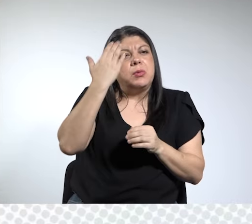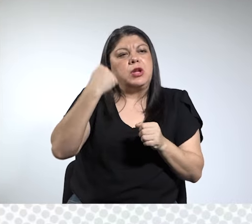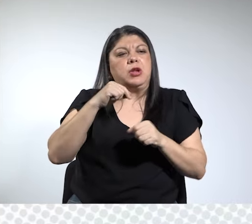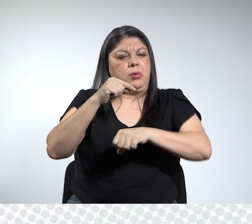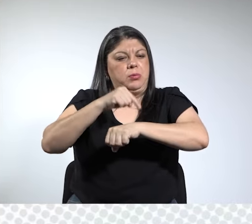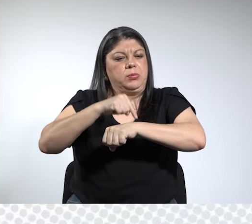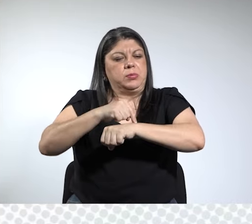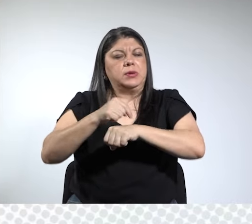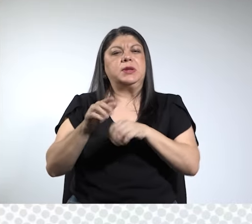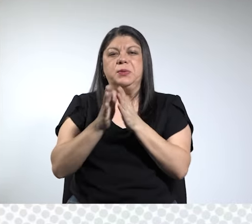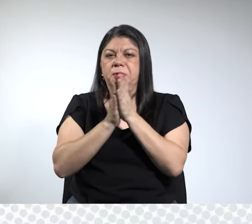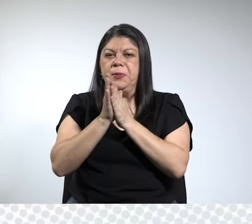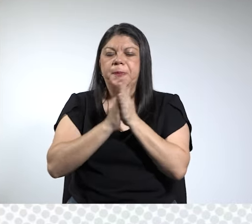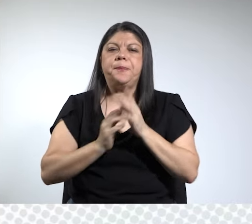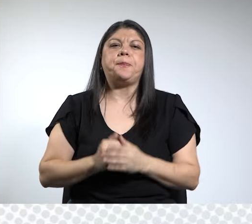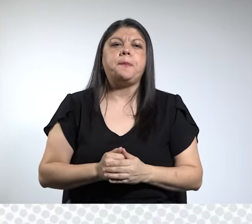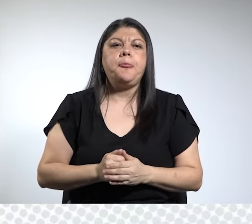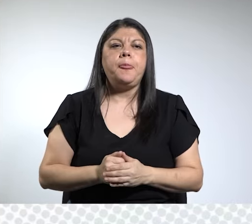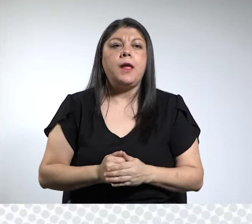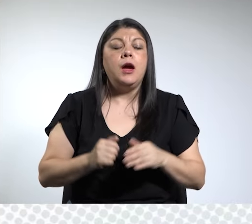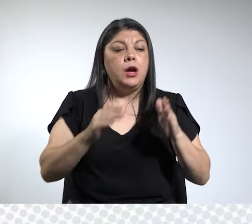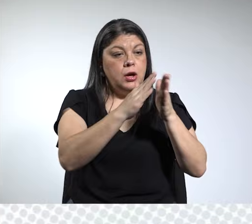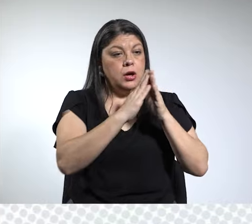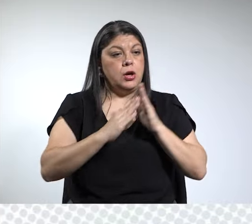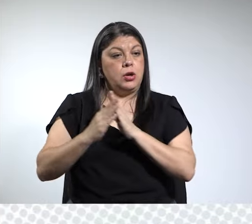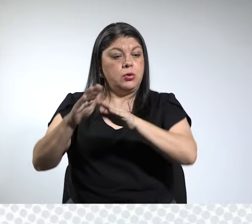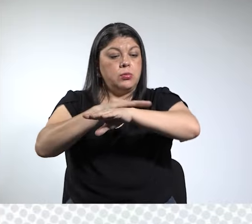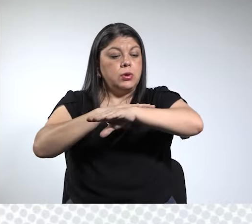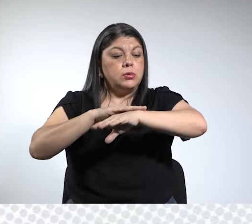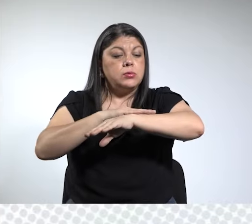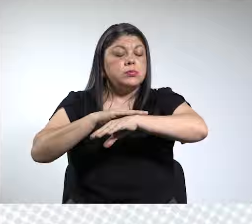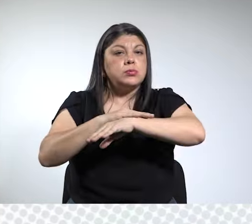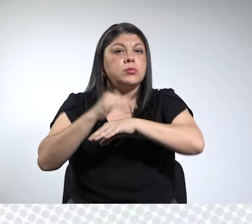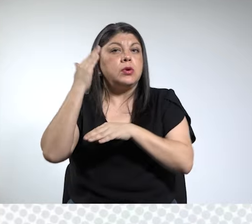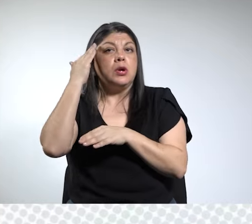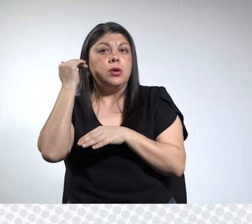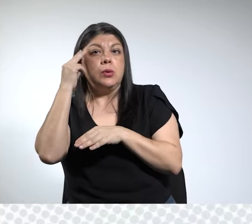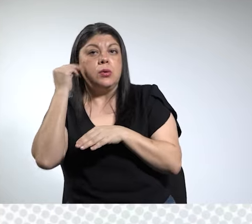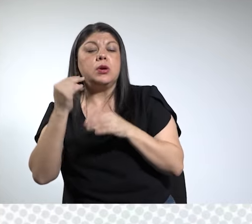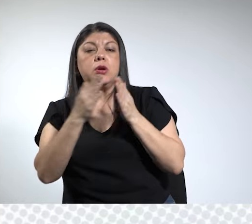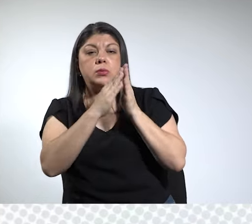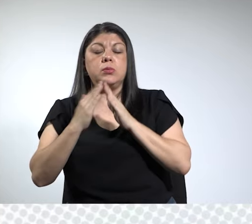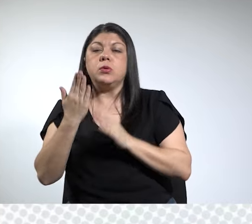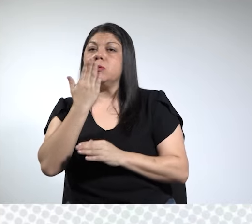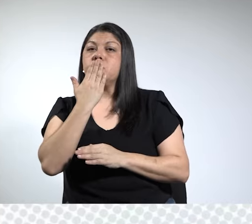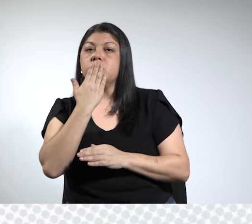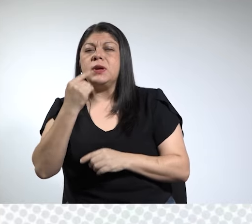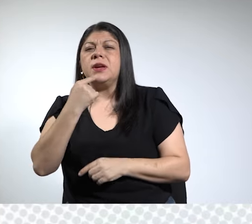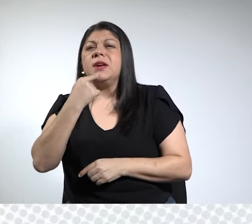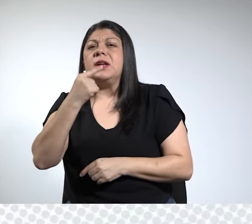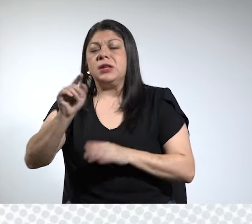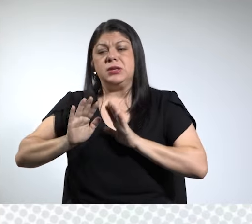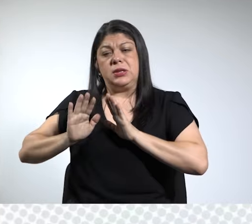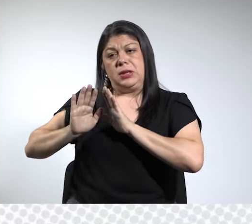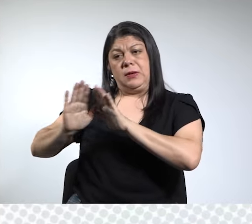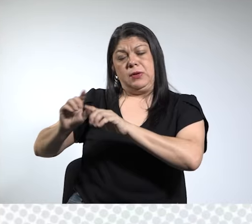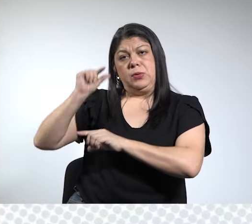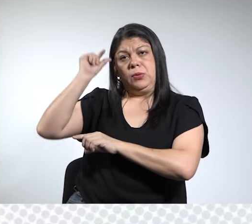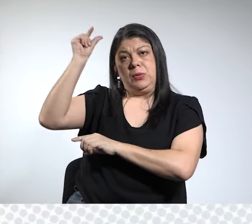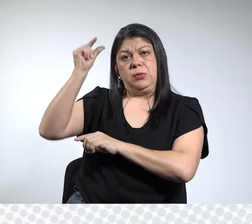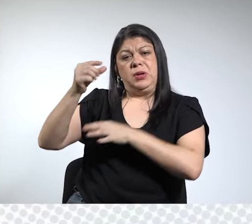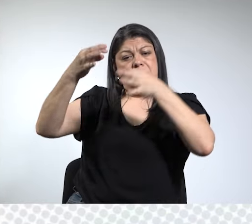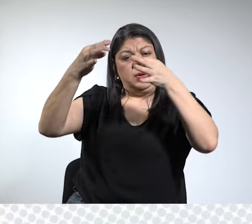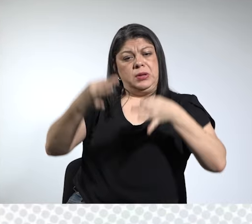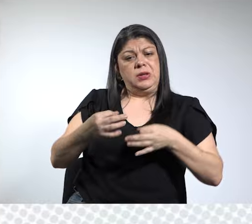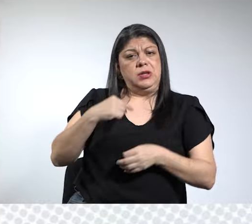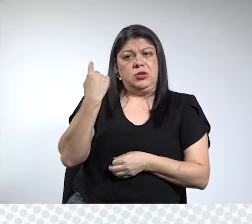consumí demasiado tiempo. Los pueblos afrodescendientes y las comunidades indígenas señalan abandono estatal y